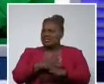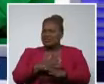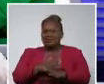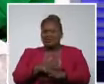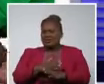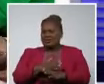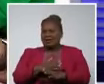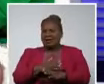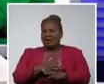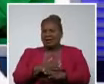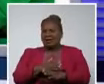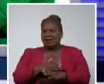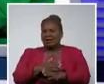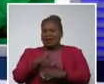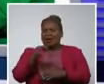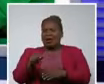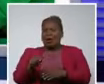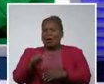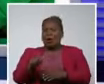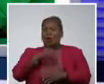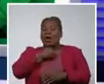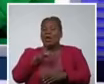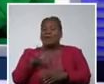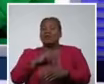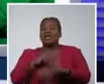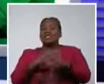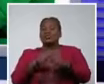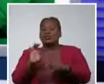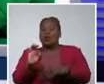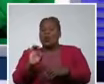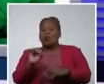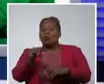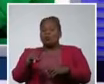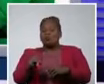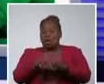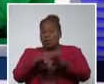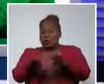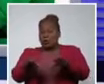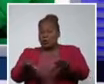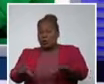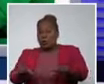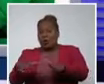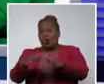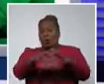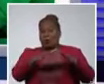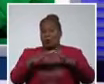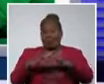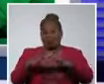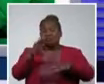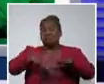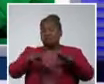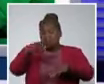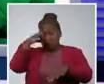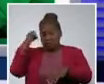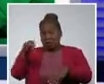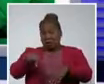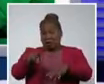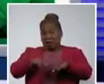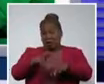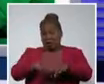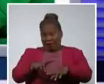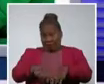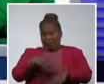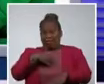necesariamente con un evento que abarque la comunidad. Hay veces que sí. Aquí mismo en La Habana tenemos el ejemplo